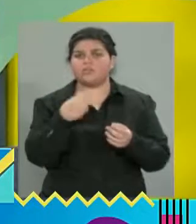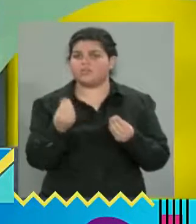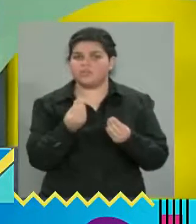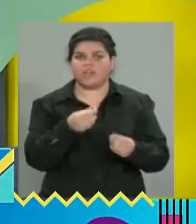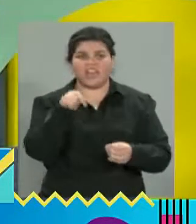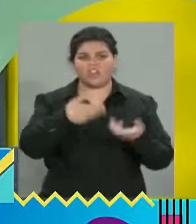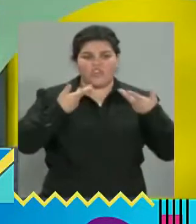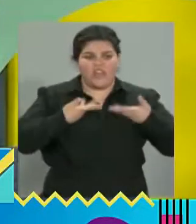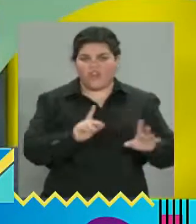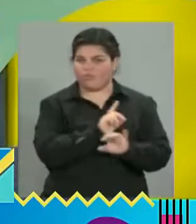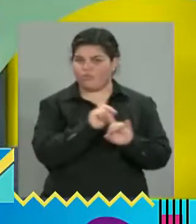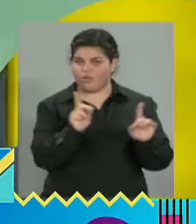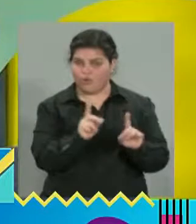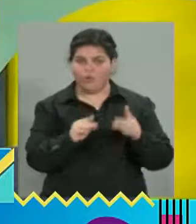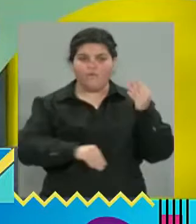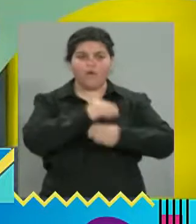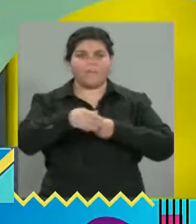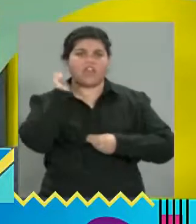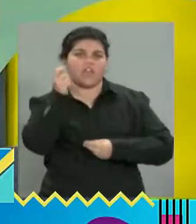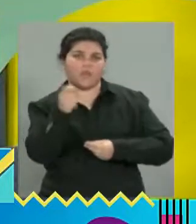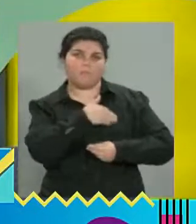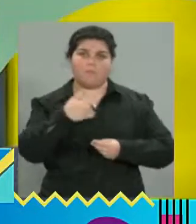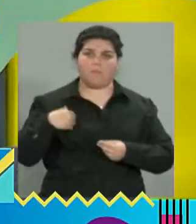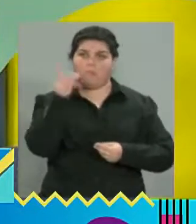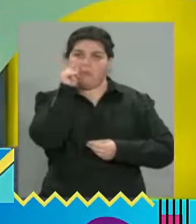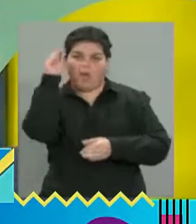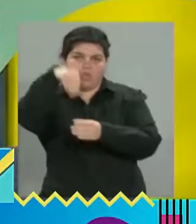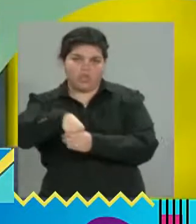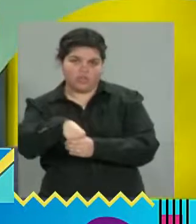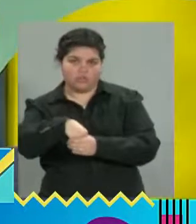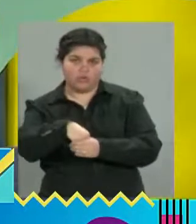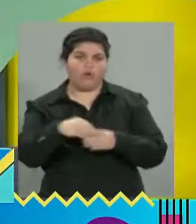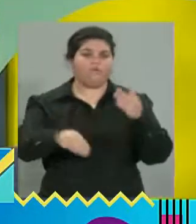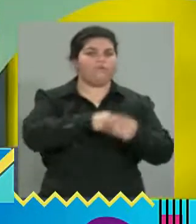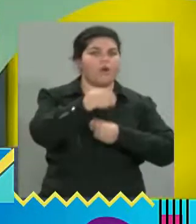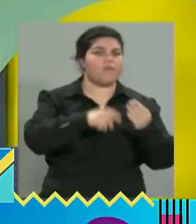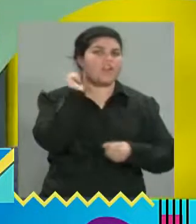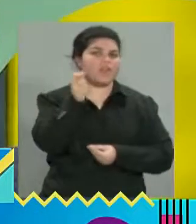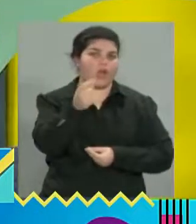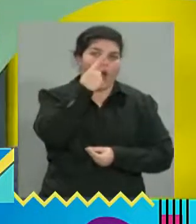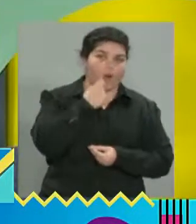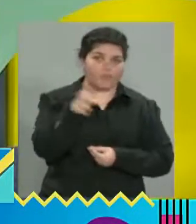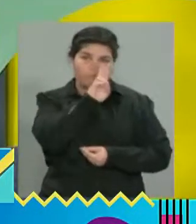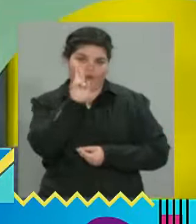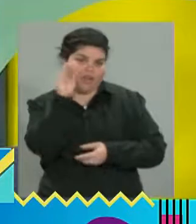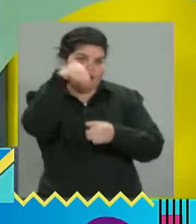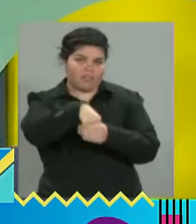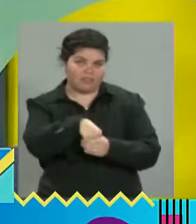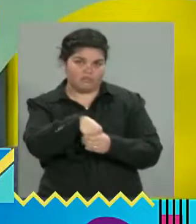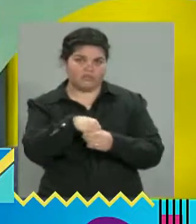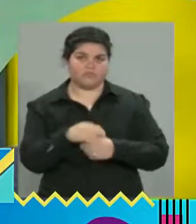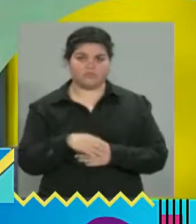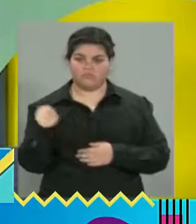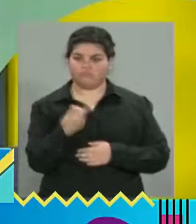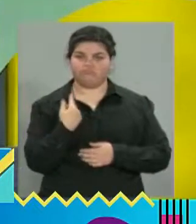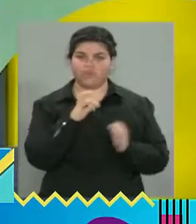no es natural, la familia está formada por mamá y papá, las familias son de mujer y hombre. Y lo que vinimos a mostrar